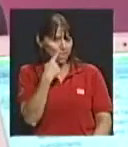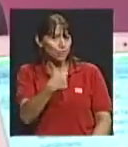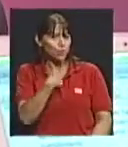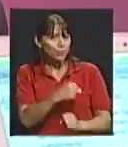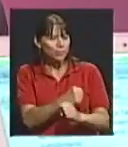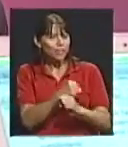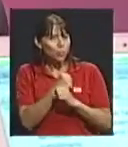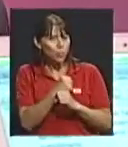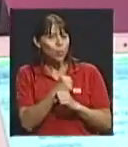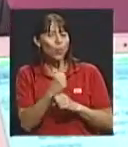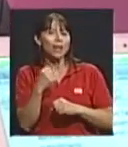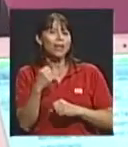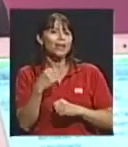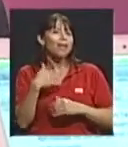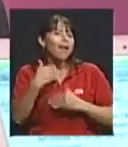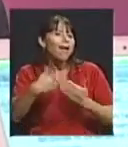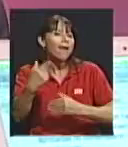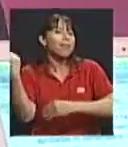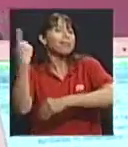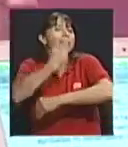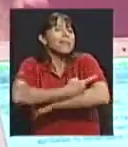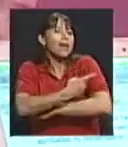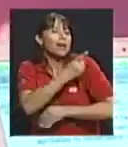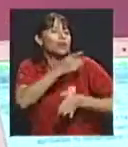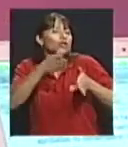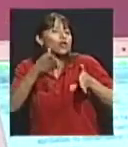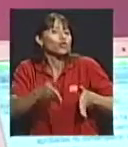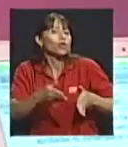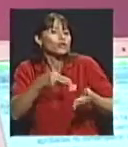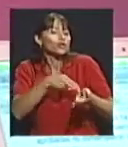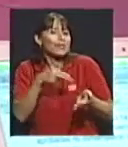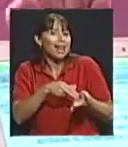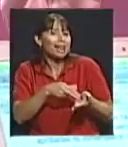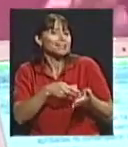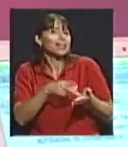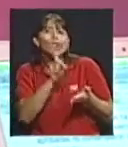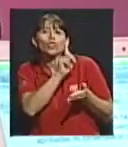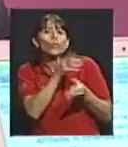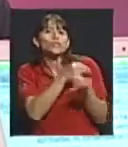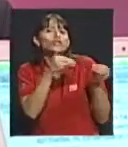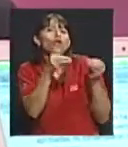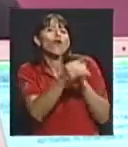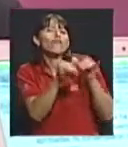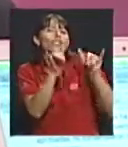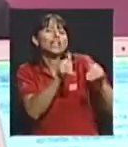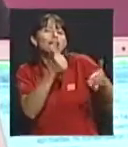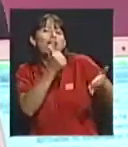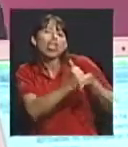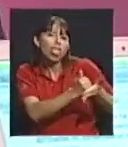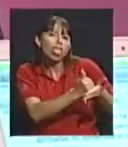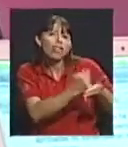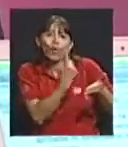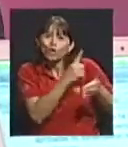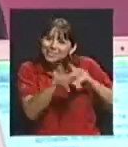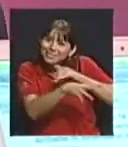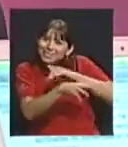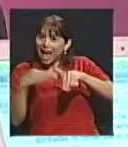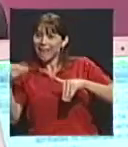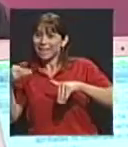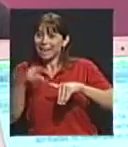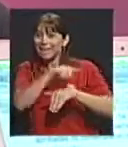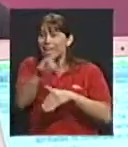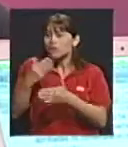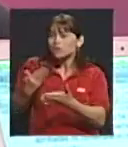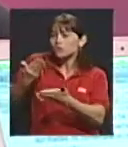día que los directores de los hospitales salgan de sus oficinas y lleguen a las 7 de la mañana cuando se inicia la consulta externa